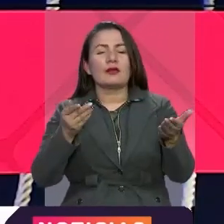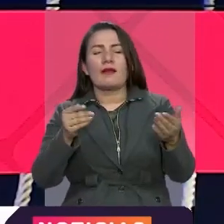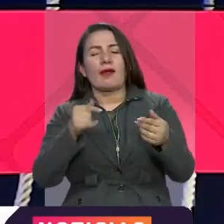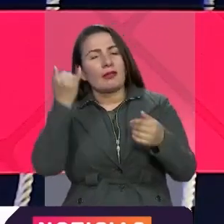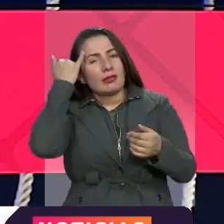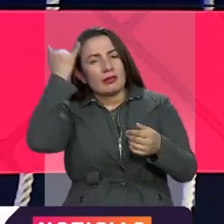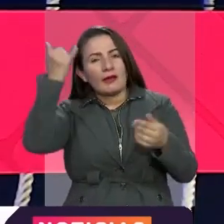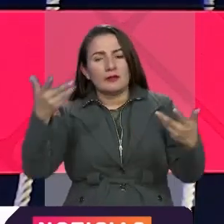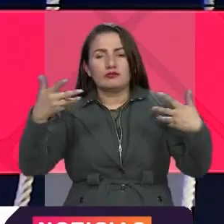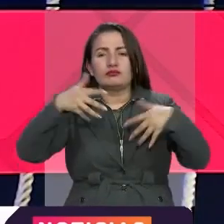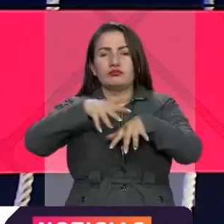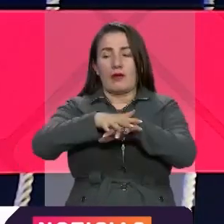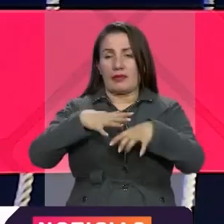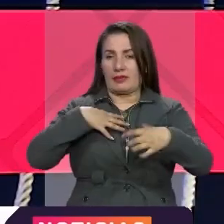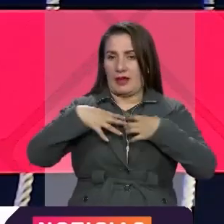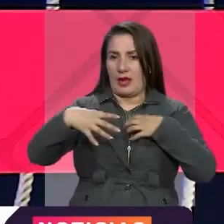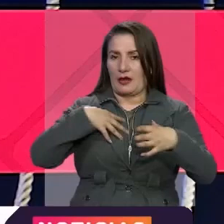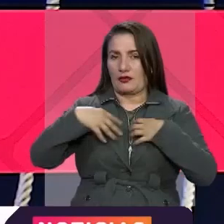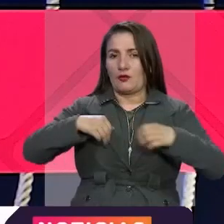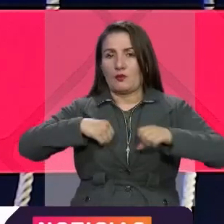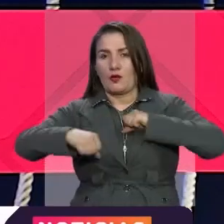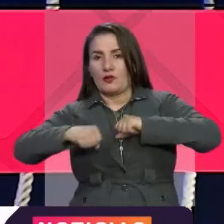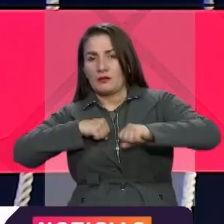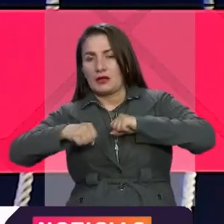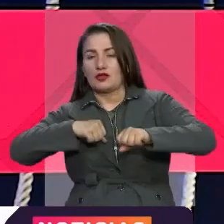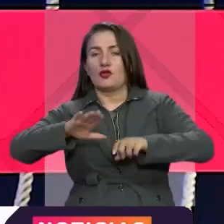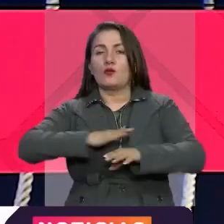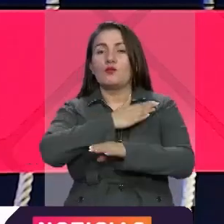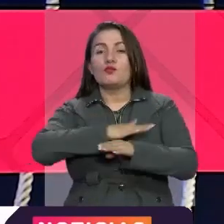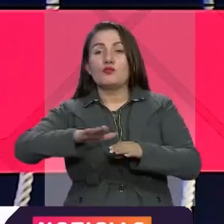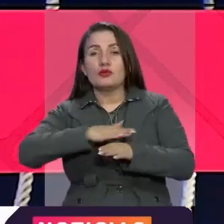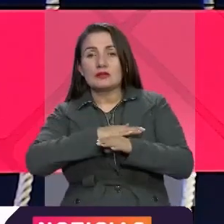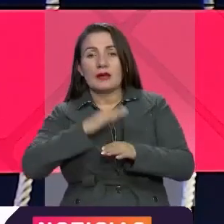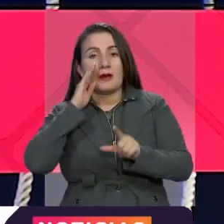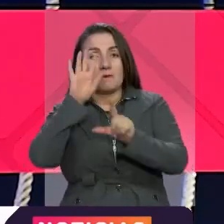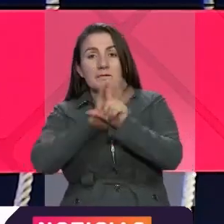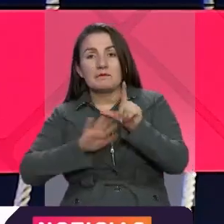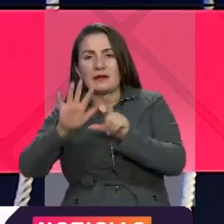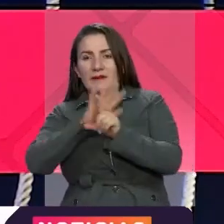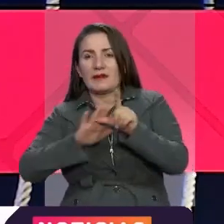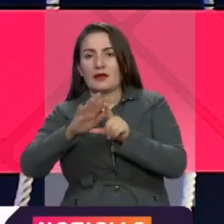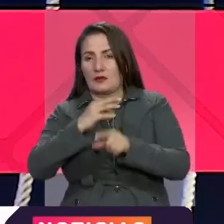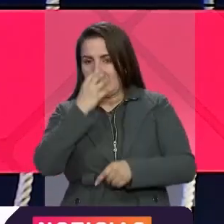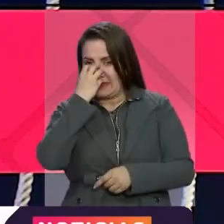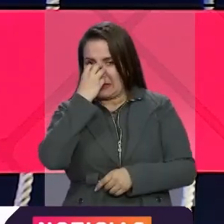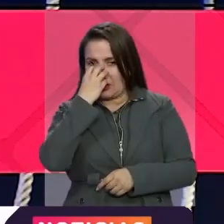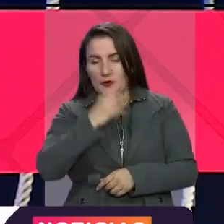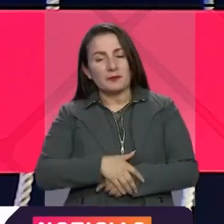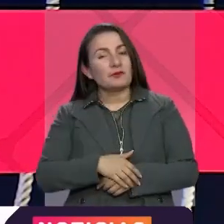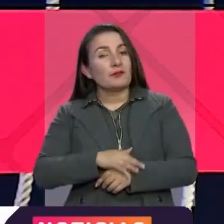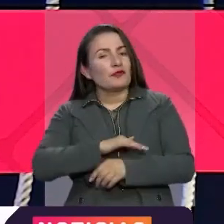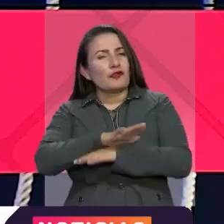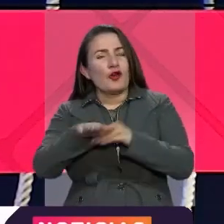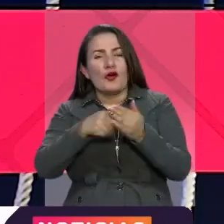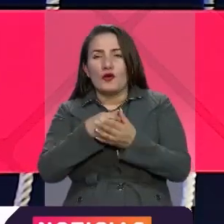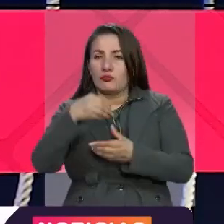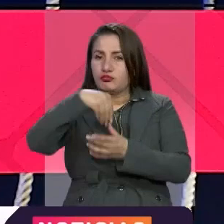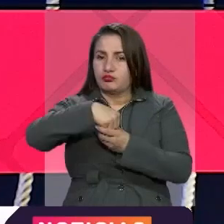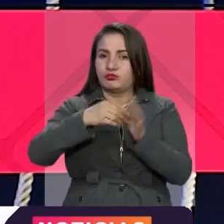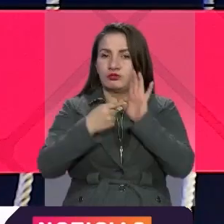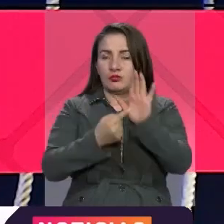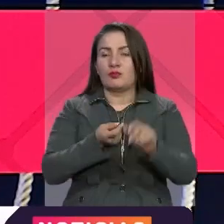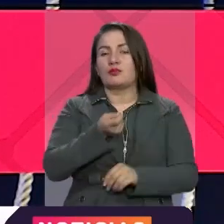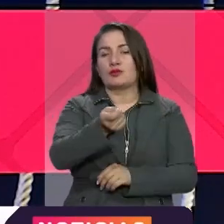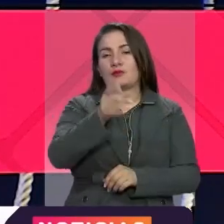a partir de la fusión del teatro el movimiento la música en vivo el vídeo de las técnicas circenses esta apuesta artística se estrena